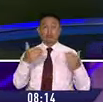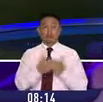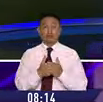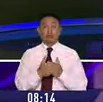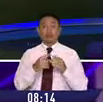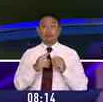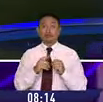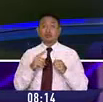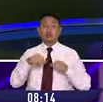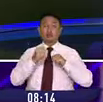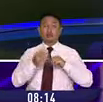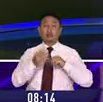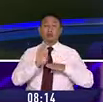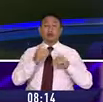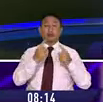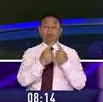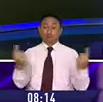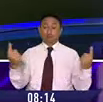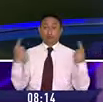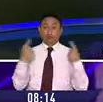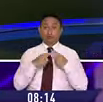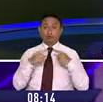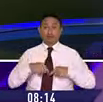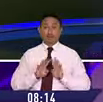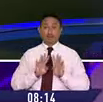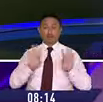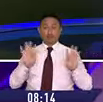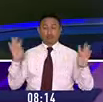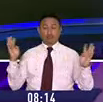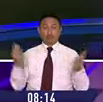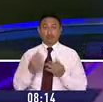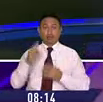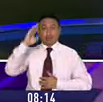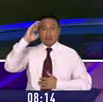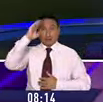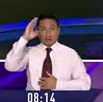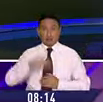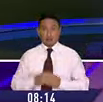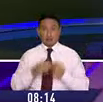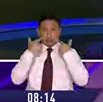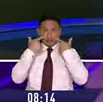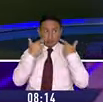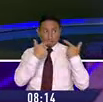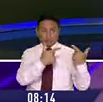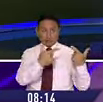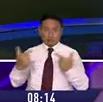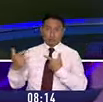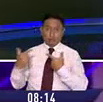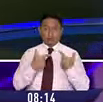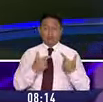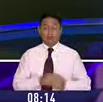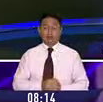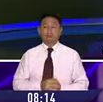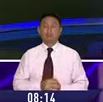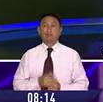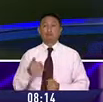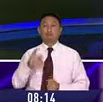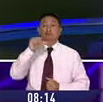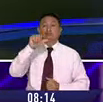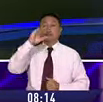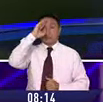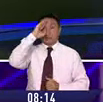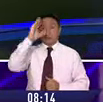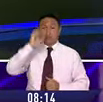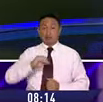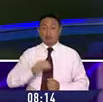de la Asamblea Nacional está completamente custodiado por uniformados, tanto de la Policía Nacional como